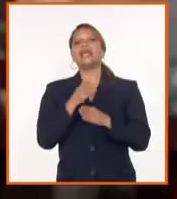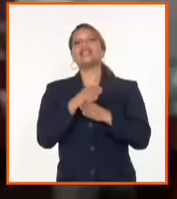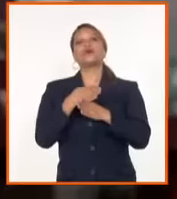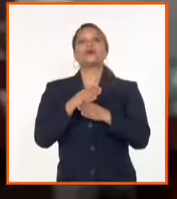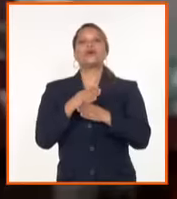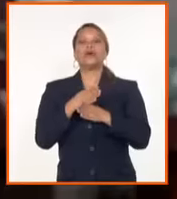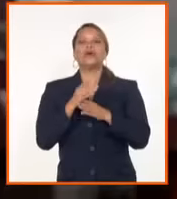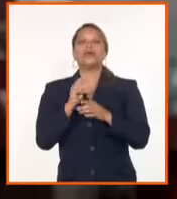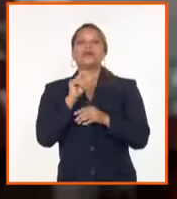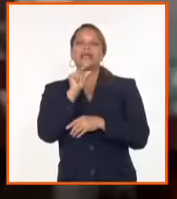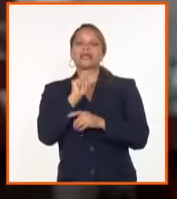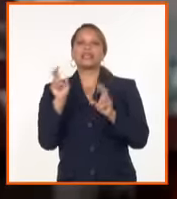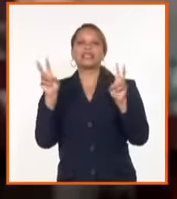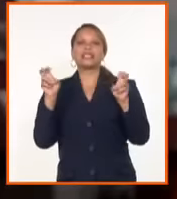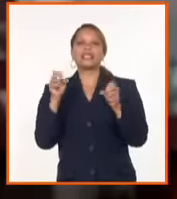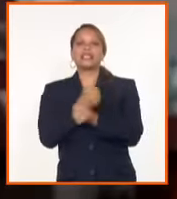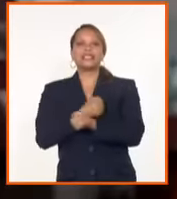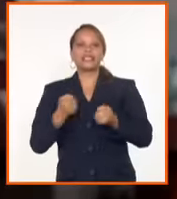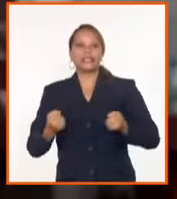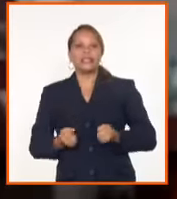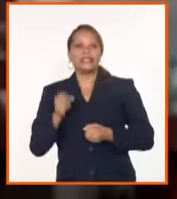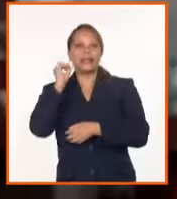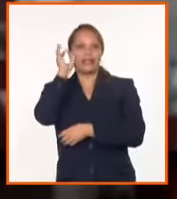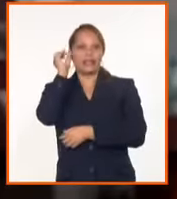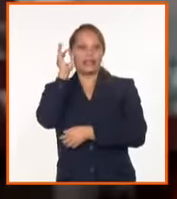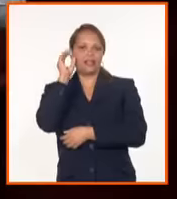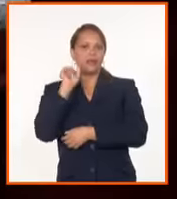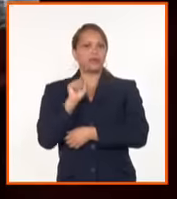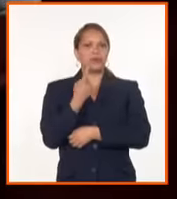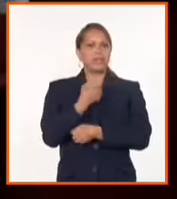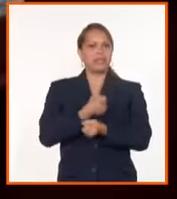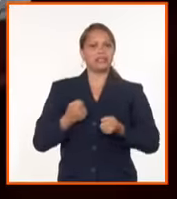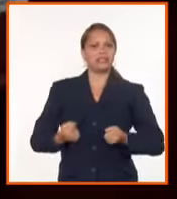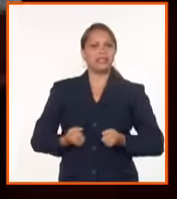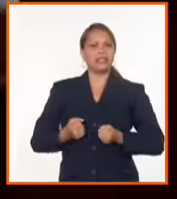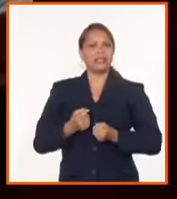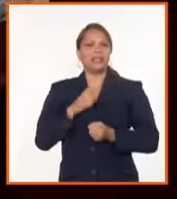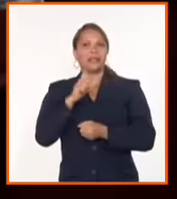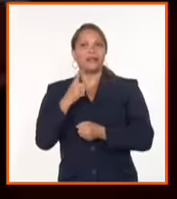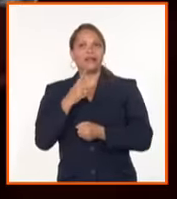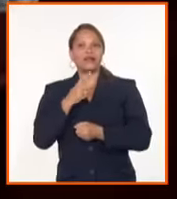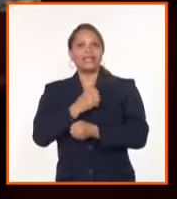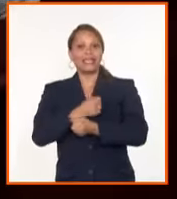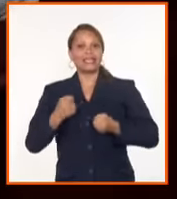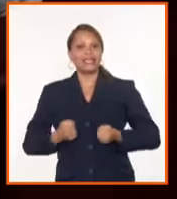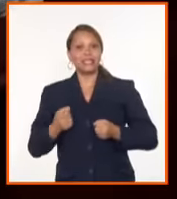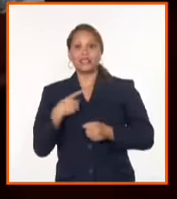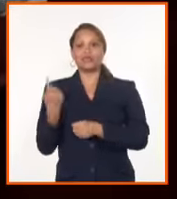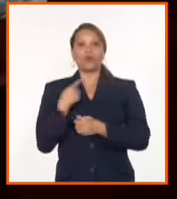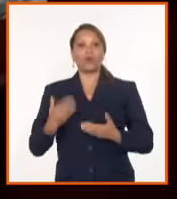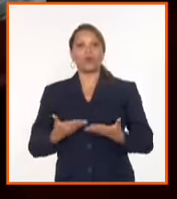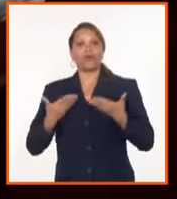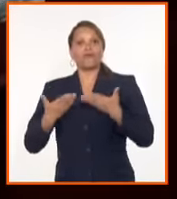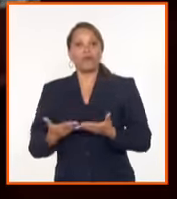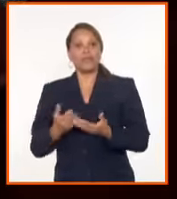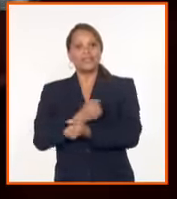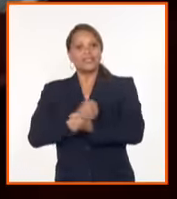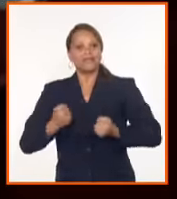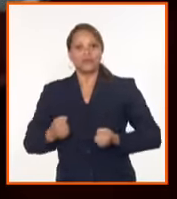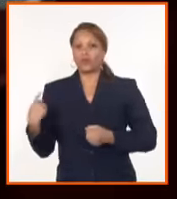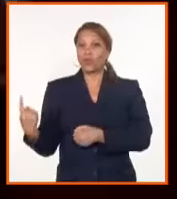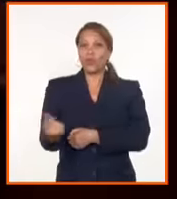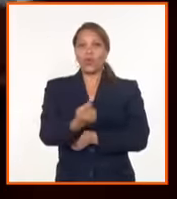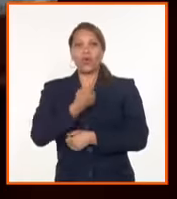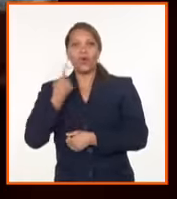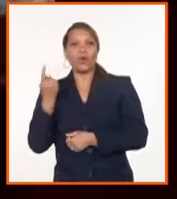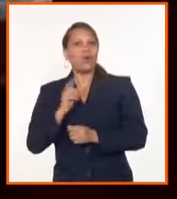creativa, que no es solo resistir y aguantar, sino que es resistir y con tu talento, con tu esfuerzo, con el del pueblo estoy hablando,